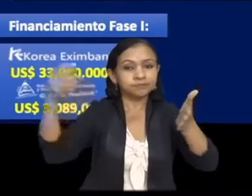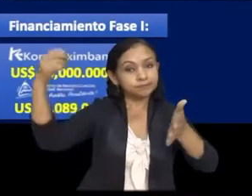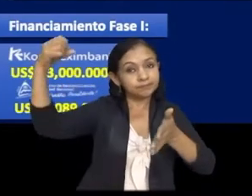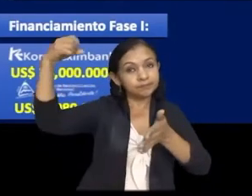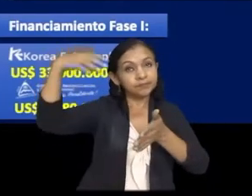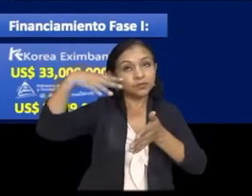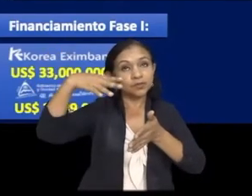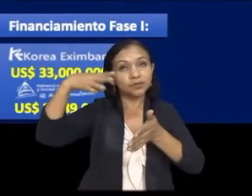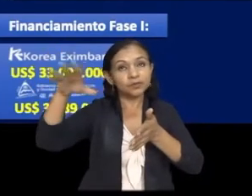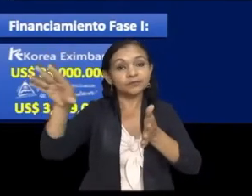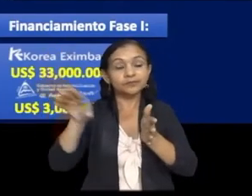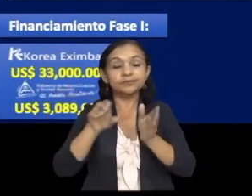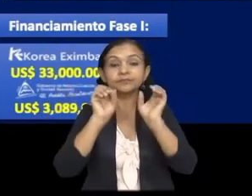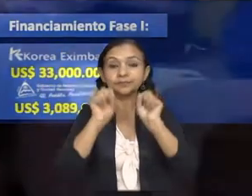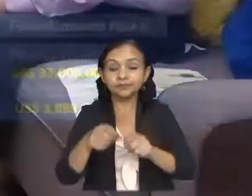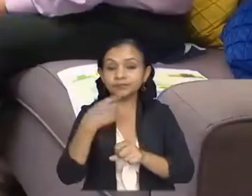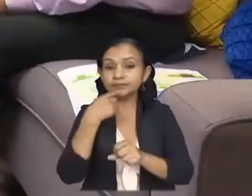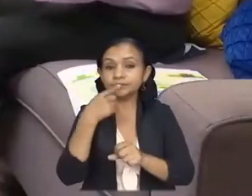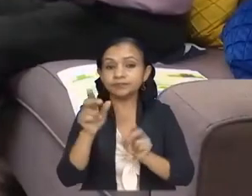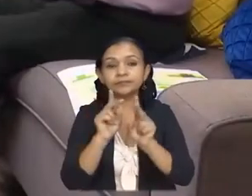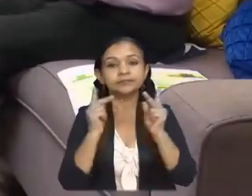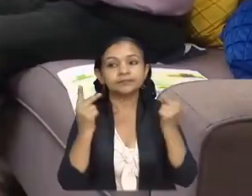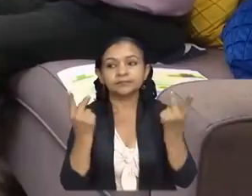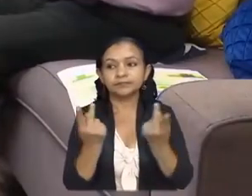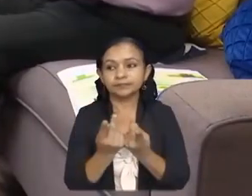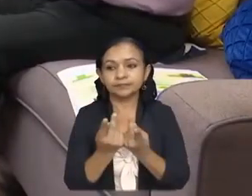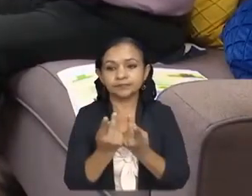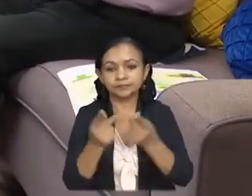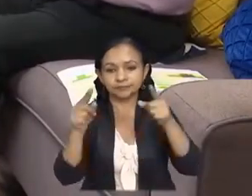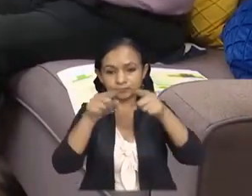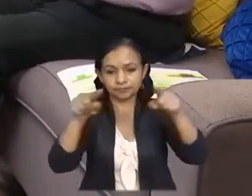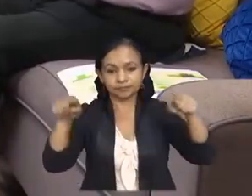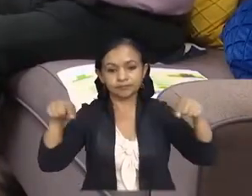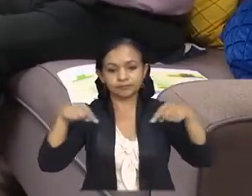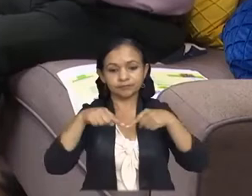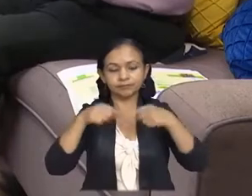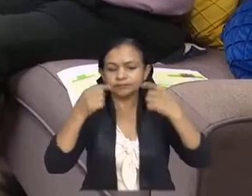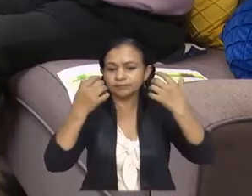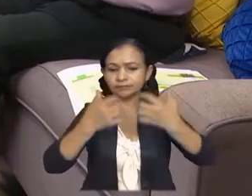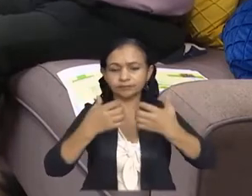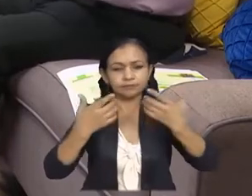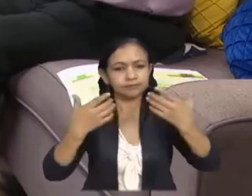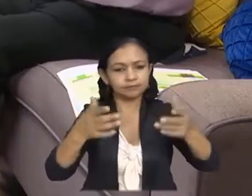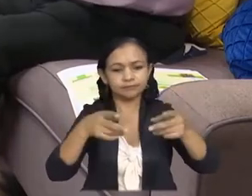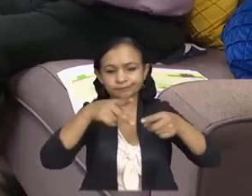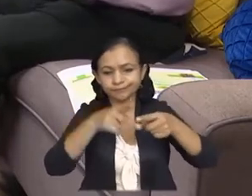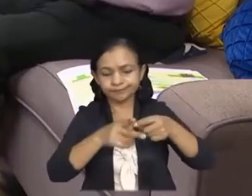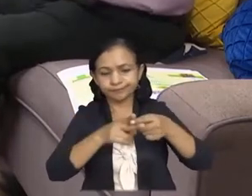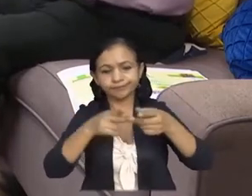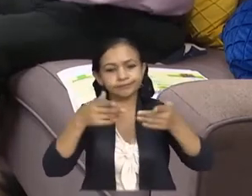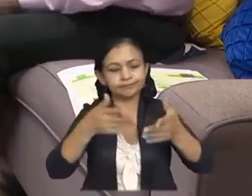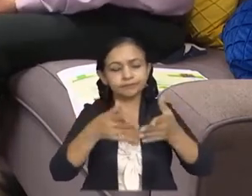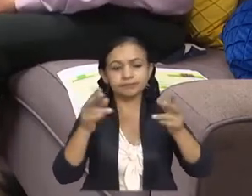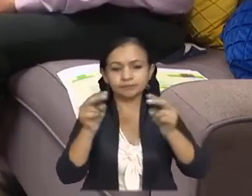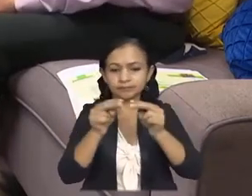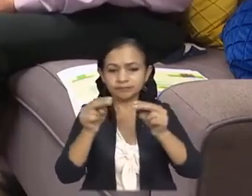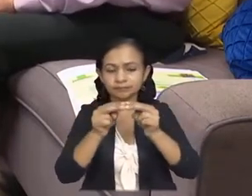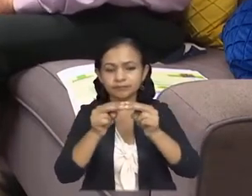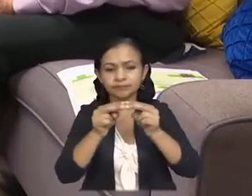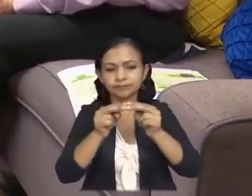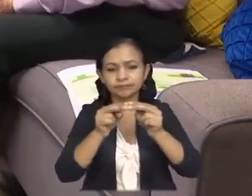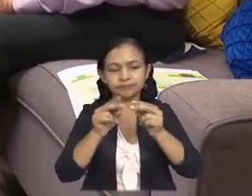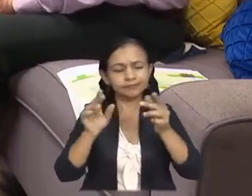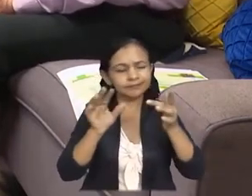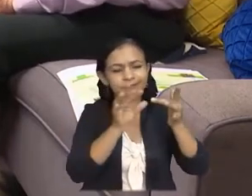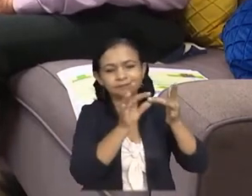Además de poderle decir, ¿verdad?, a nuestro pueblo, paneles y sus equipamientos como los inversores, las baterías de